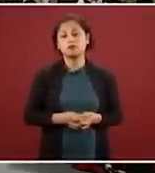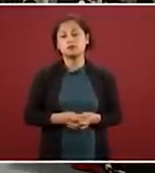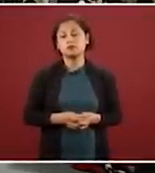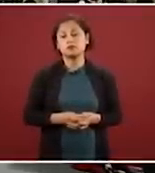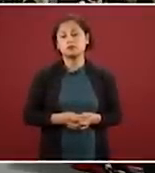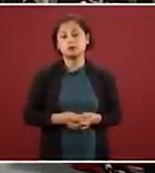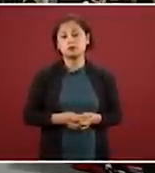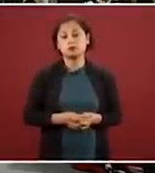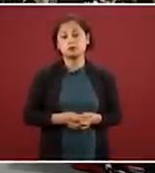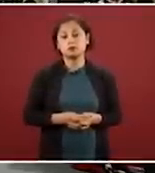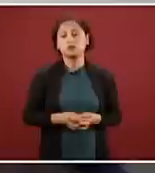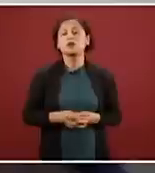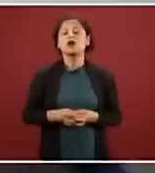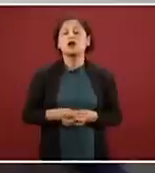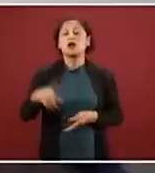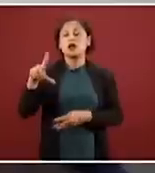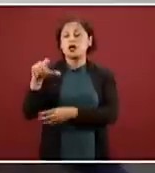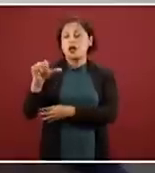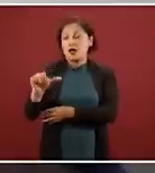la noche de Tlatelolco,